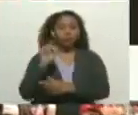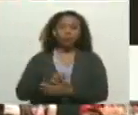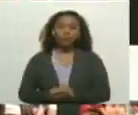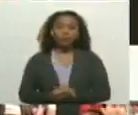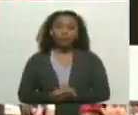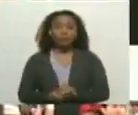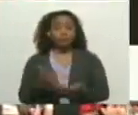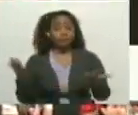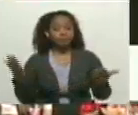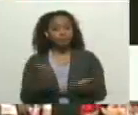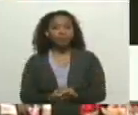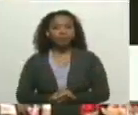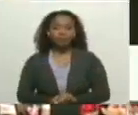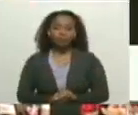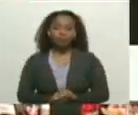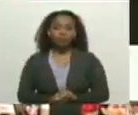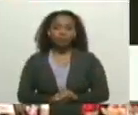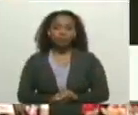¿Ah?